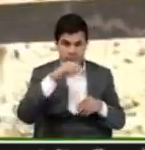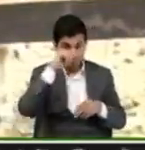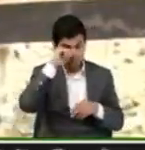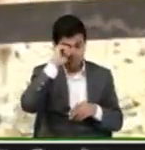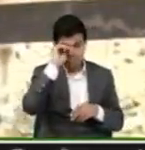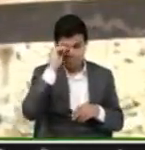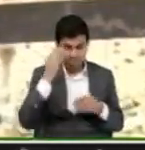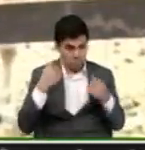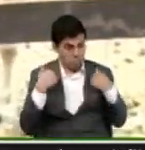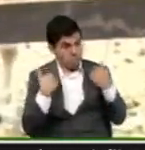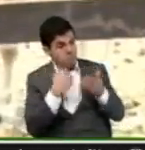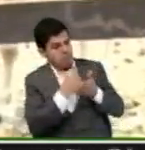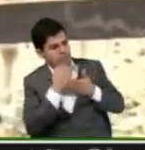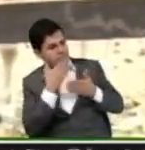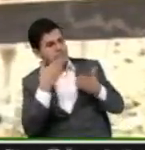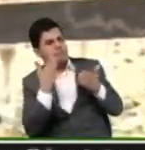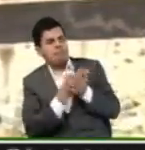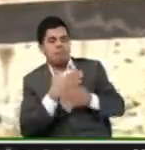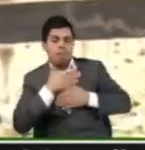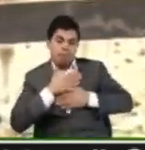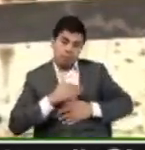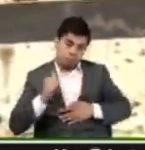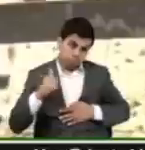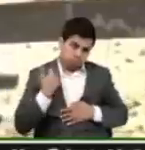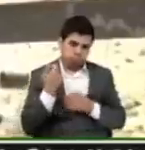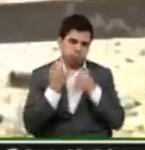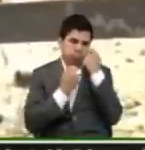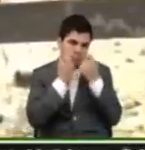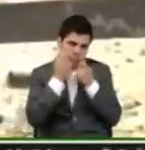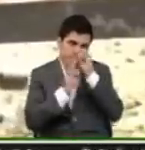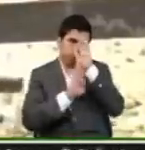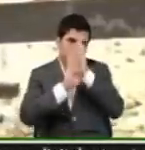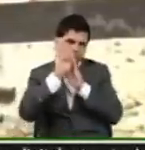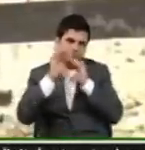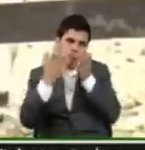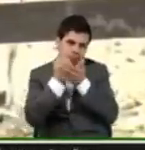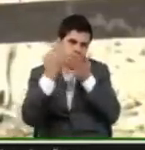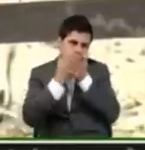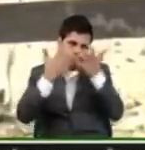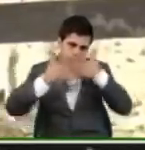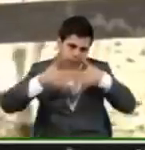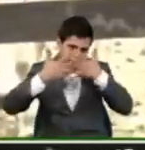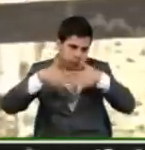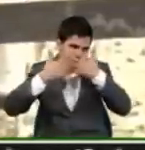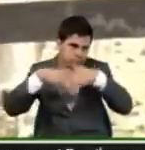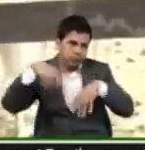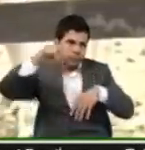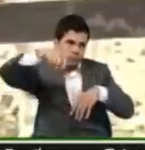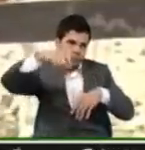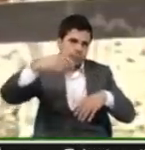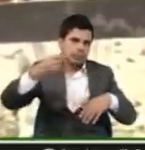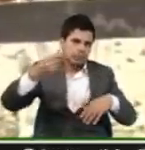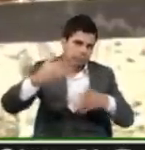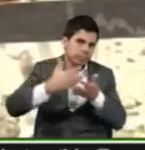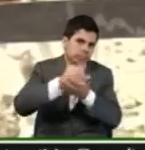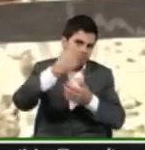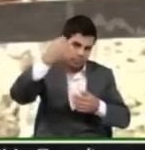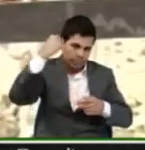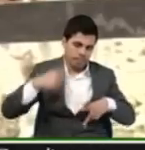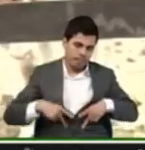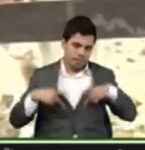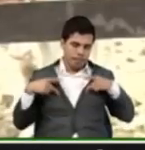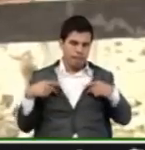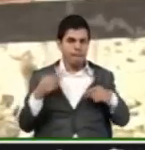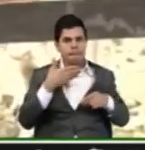mostraron satisfechos, ya que ven una oportunidad importante de aumentar su productividad y así como también de que